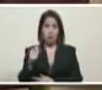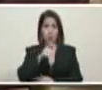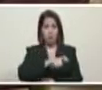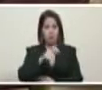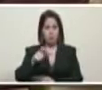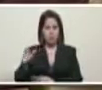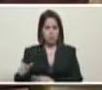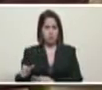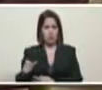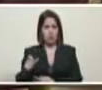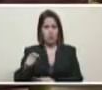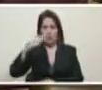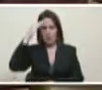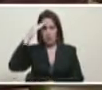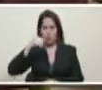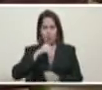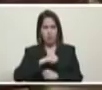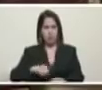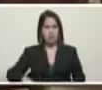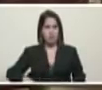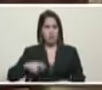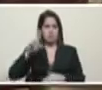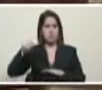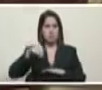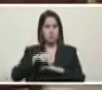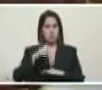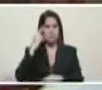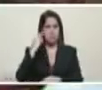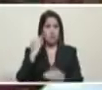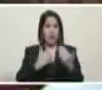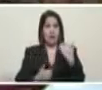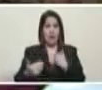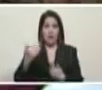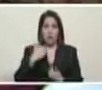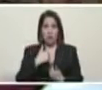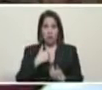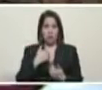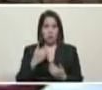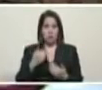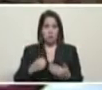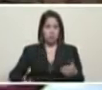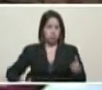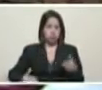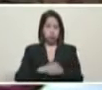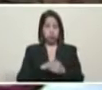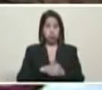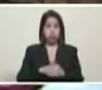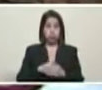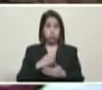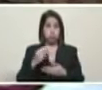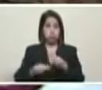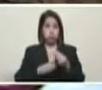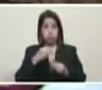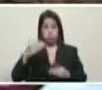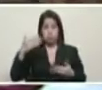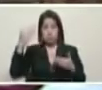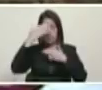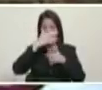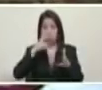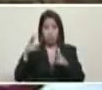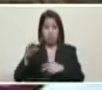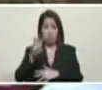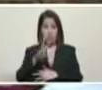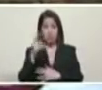los integrantes de la Guardia Nacional Bolivariana que resultaron heridos durante este ataque terrorista perpetrado el pasado 4 de